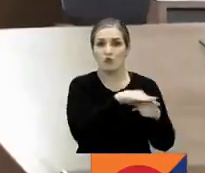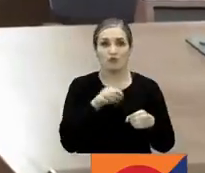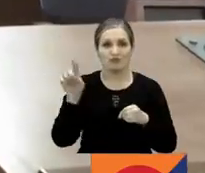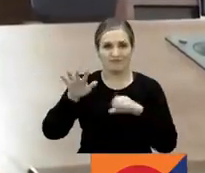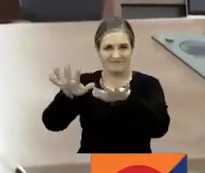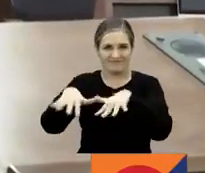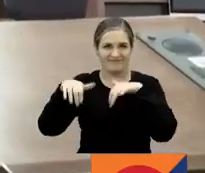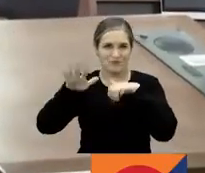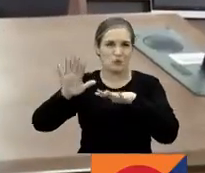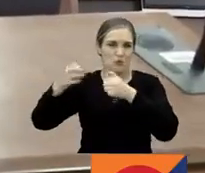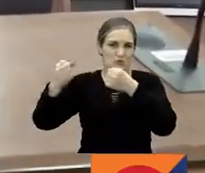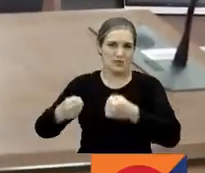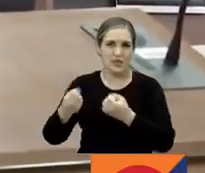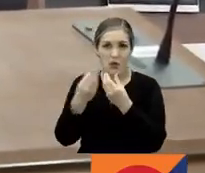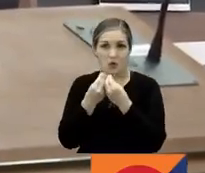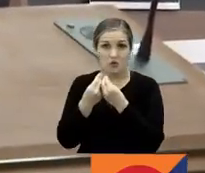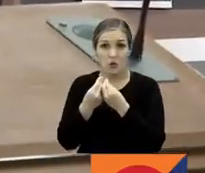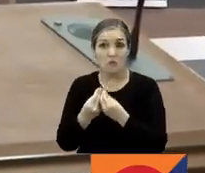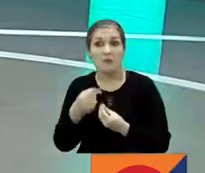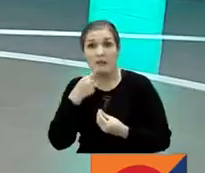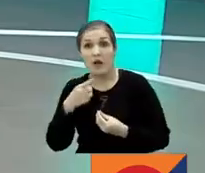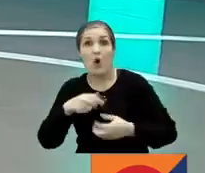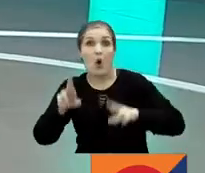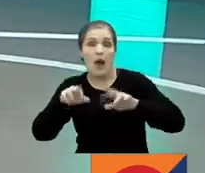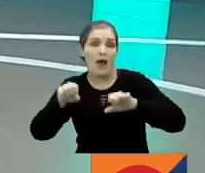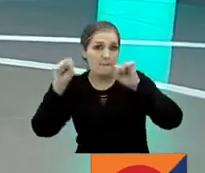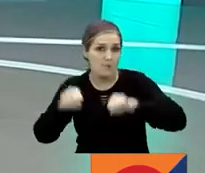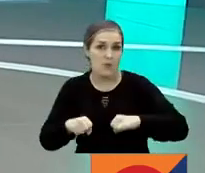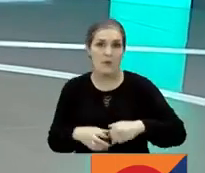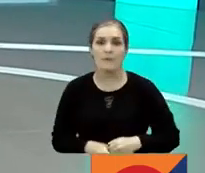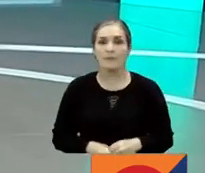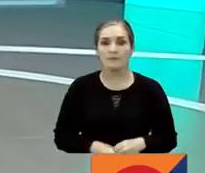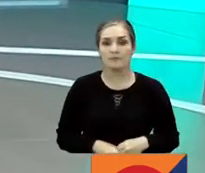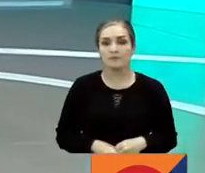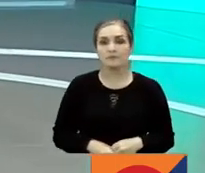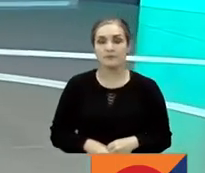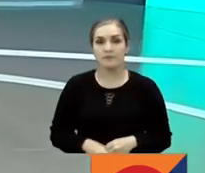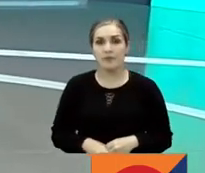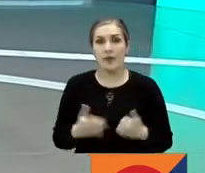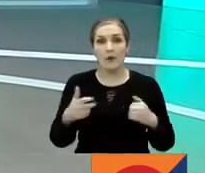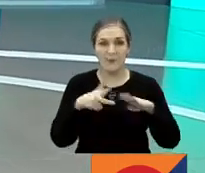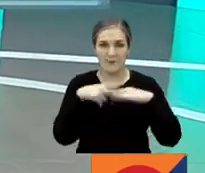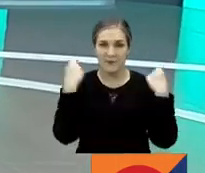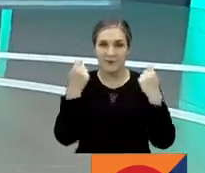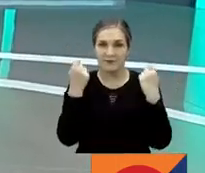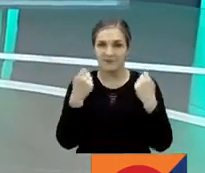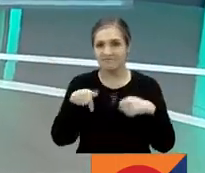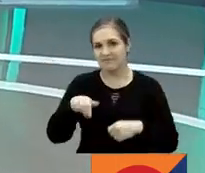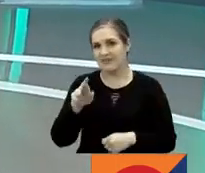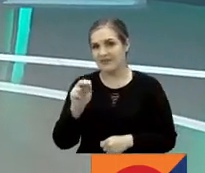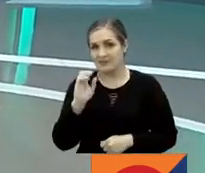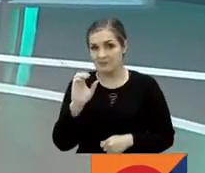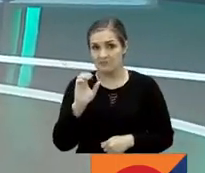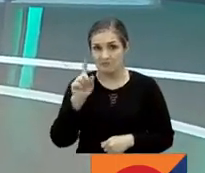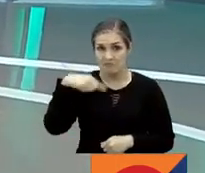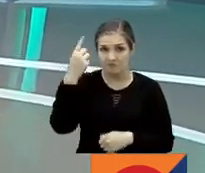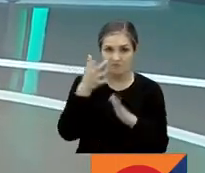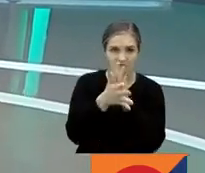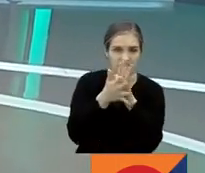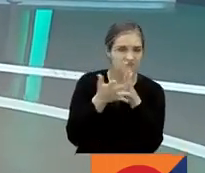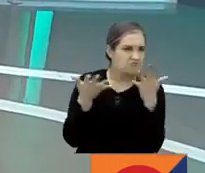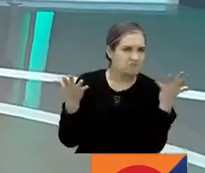decisión favorable a este proyecto de acuerdo. Momento de una breve pausa en RTVC Noticias, pero al volver toda